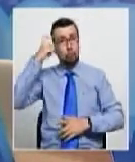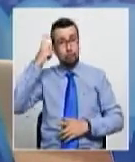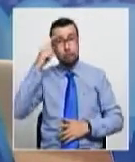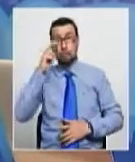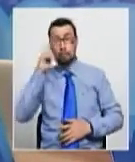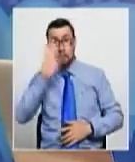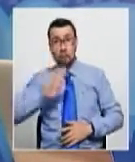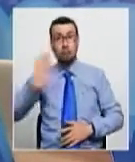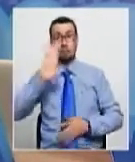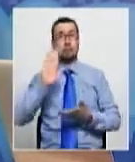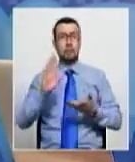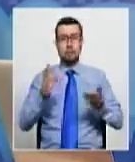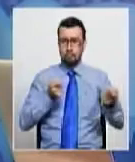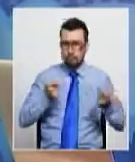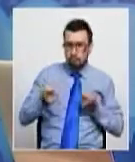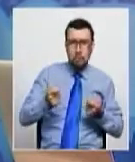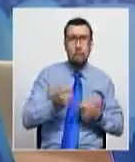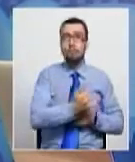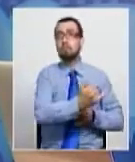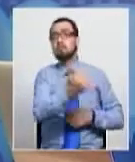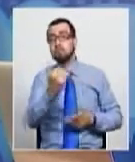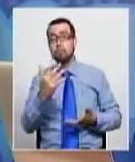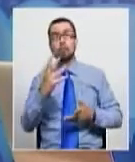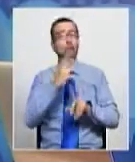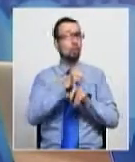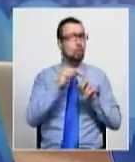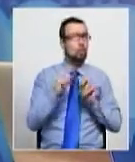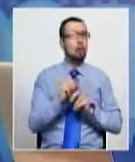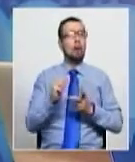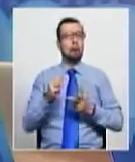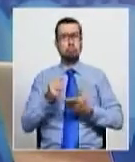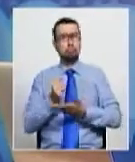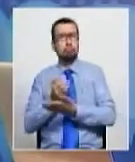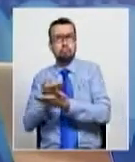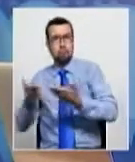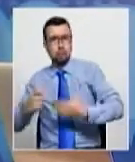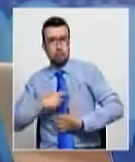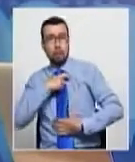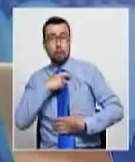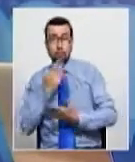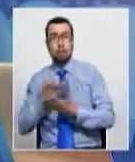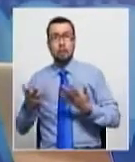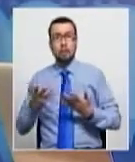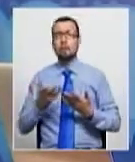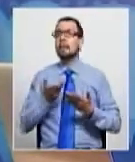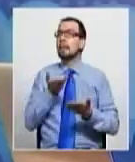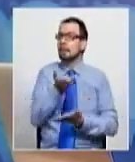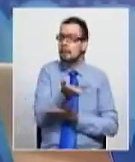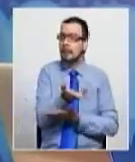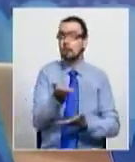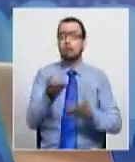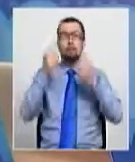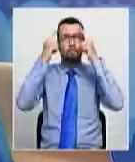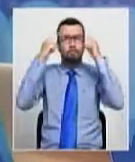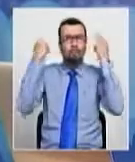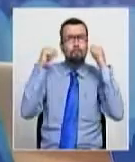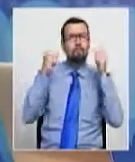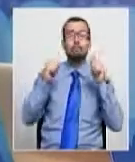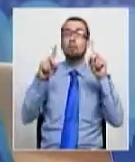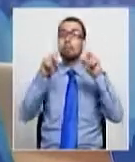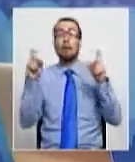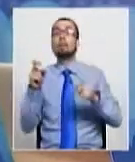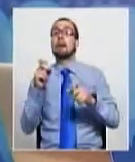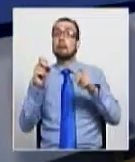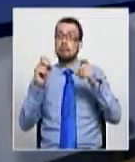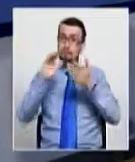y muchas voces sociales cívicas están proponiendo que nos preocupemos por todo el tema de la paz y